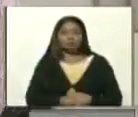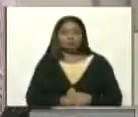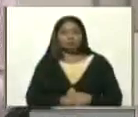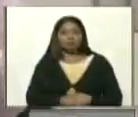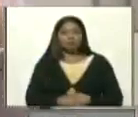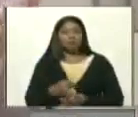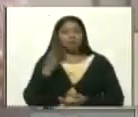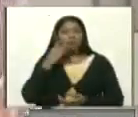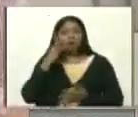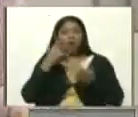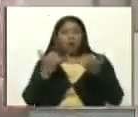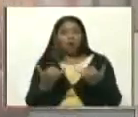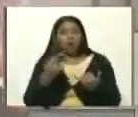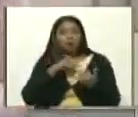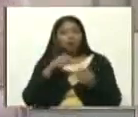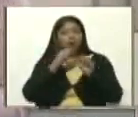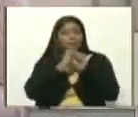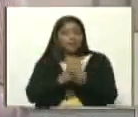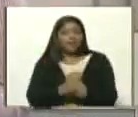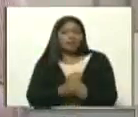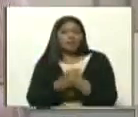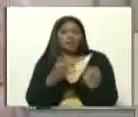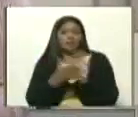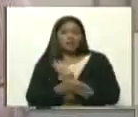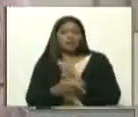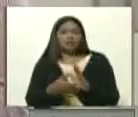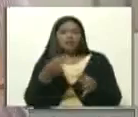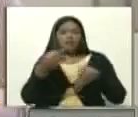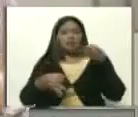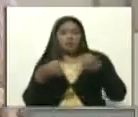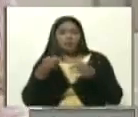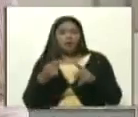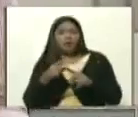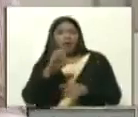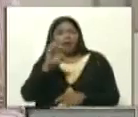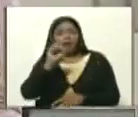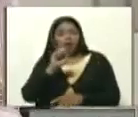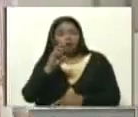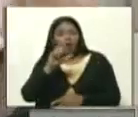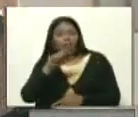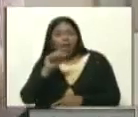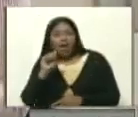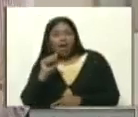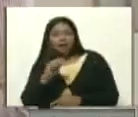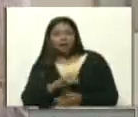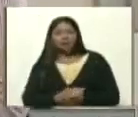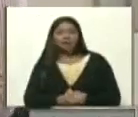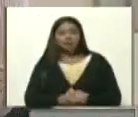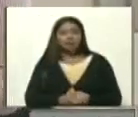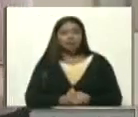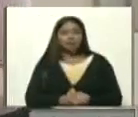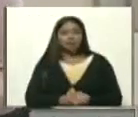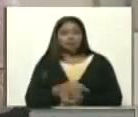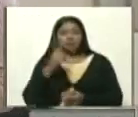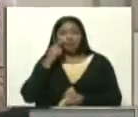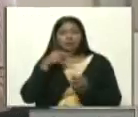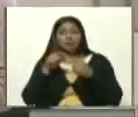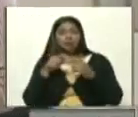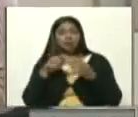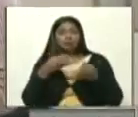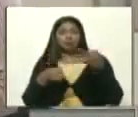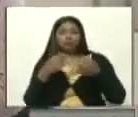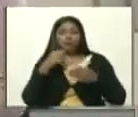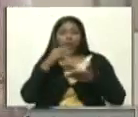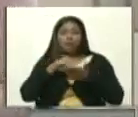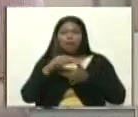estos momentos estamos esperando que el juez Escola del Distrito Sur de la Florida, pues ya se llevó la audiencia de